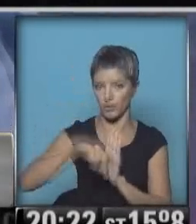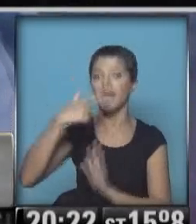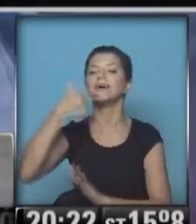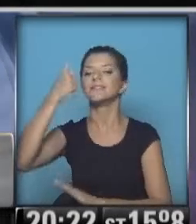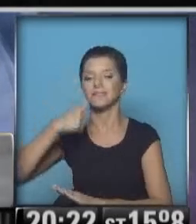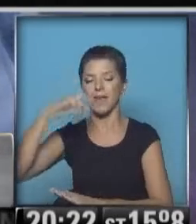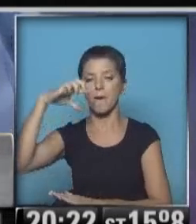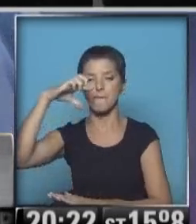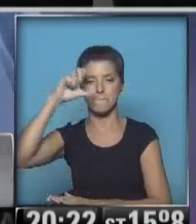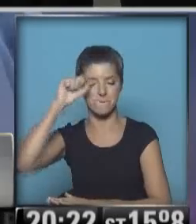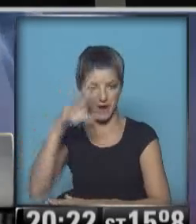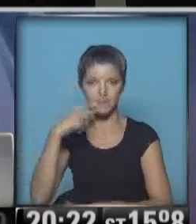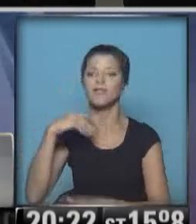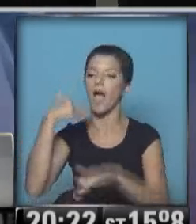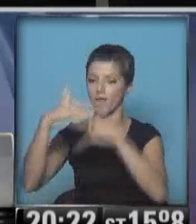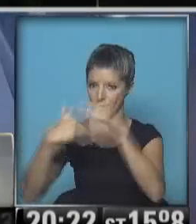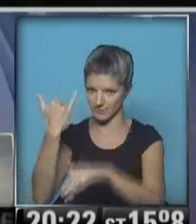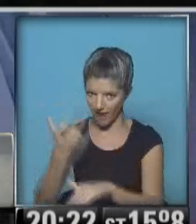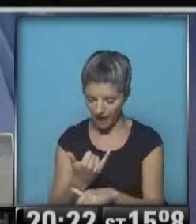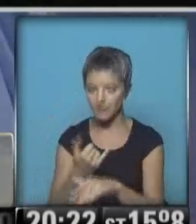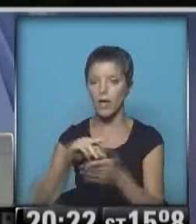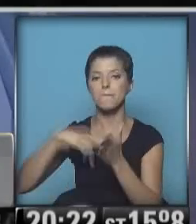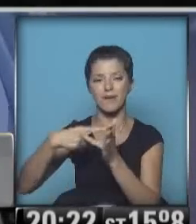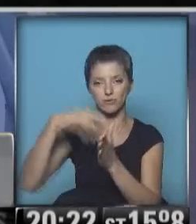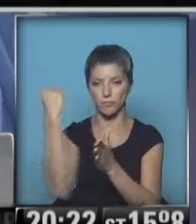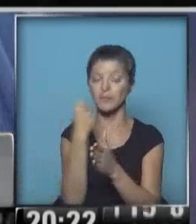Está avanzando se están dando pasos concretos por supuesto Esto no es sencillo